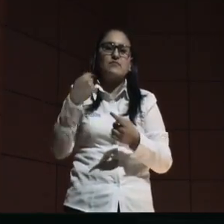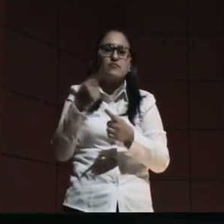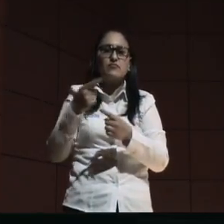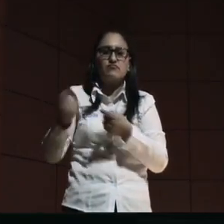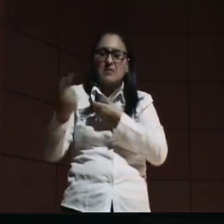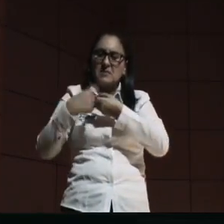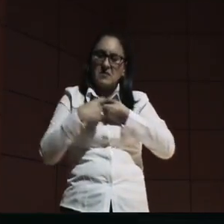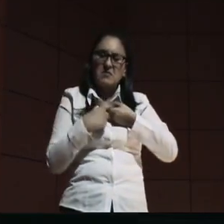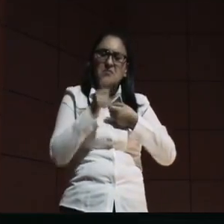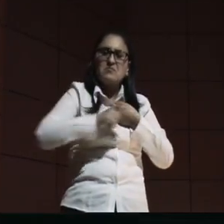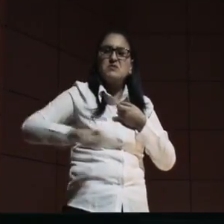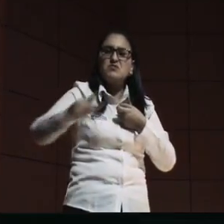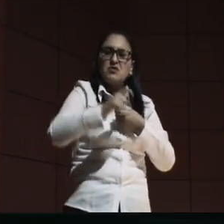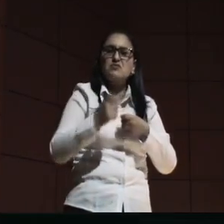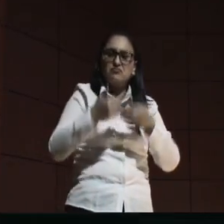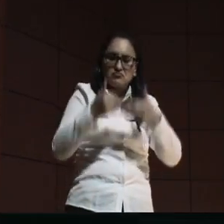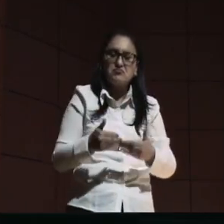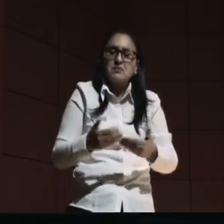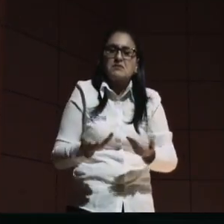personas en condición de discapacidad.